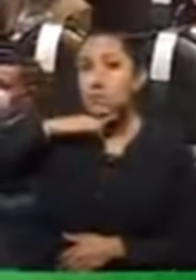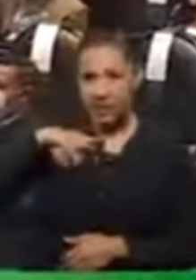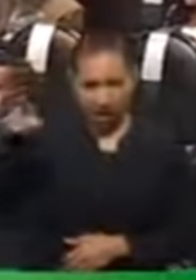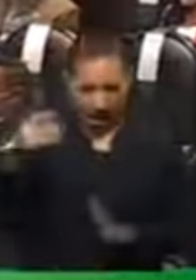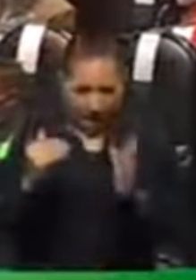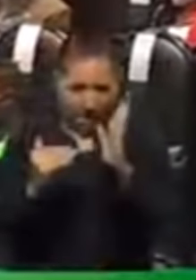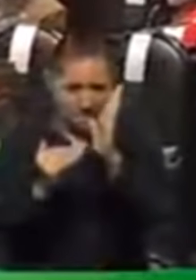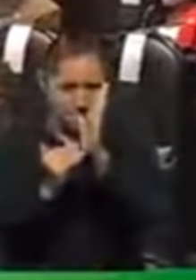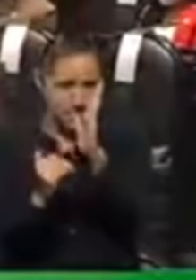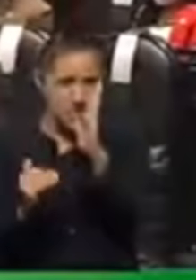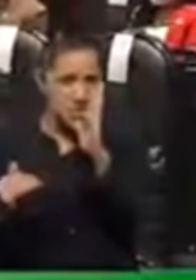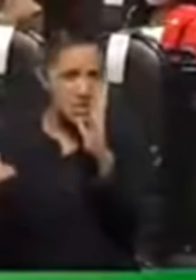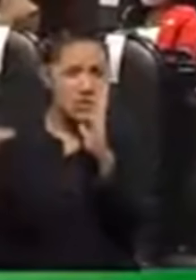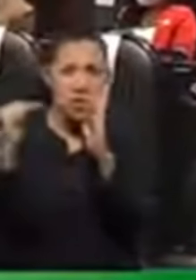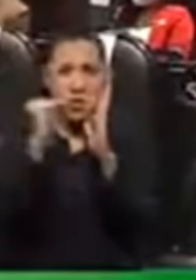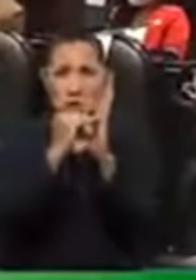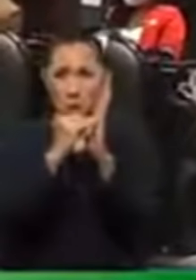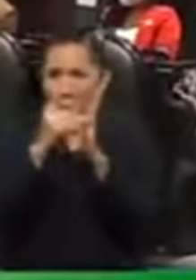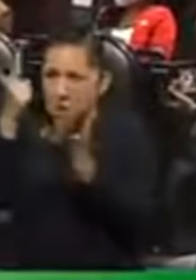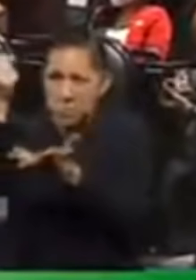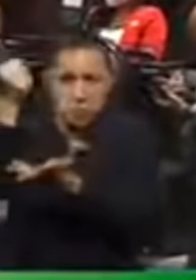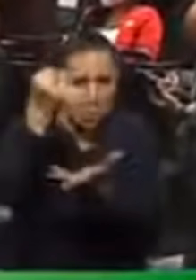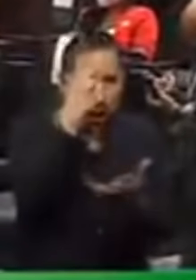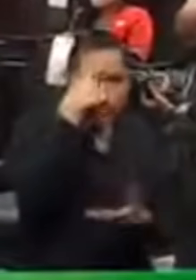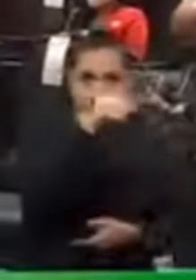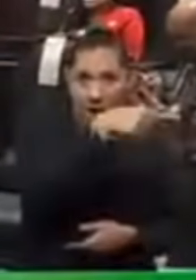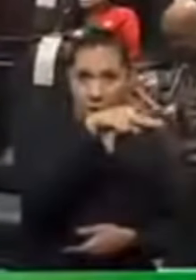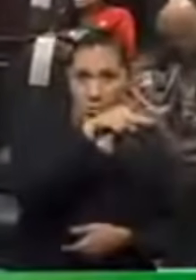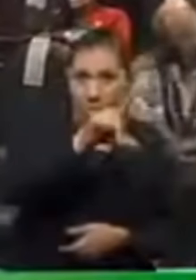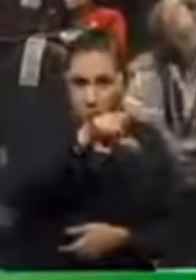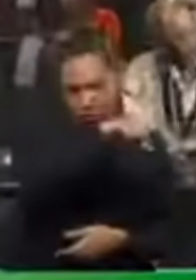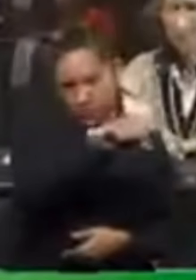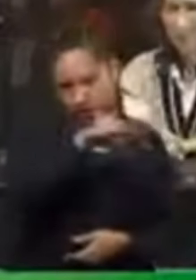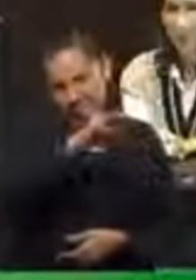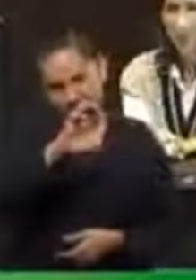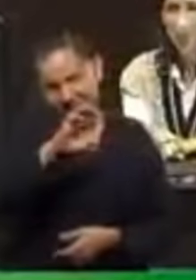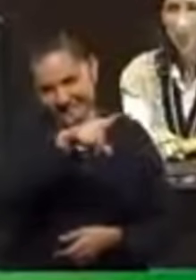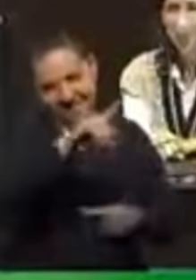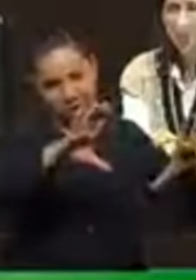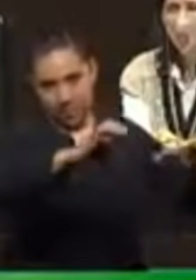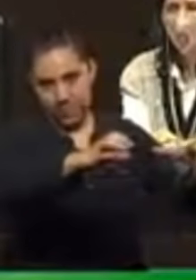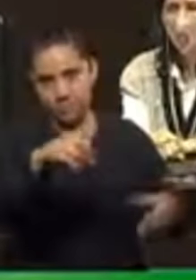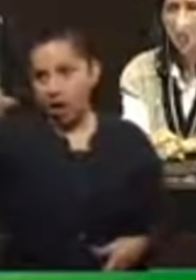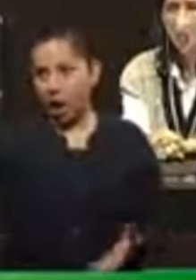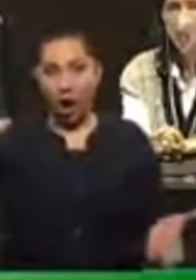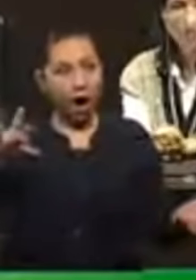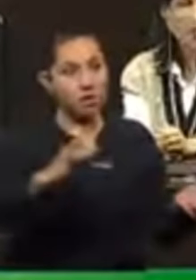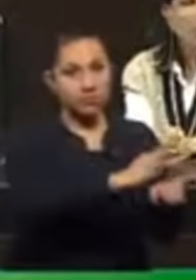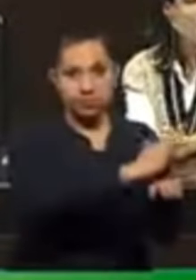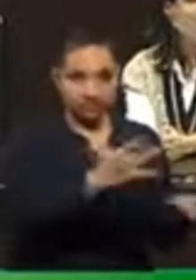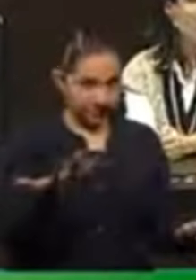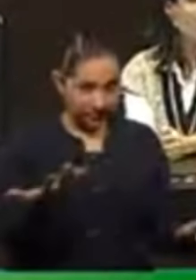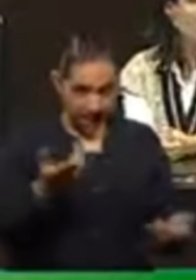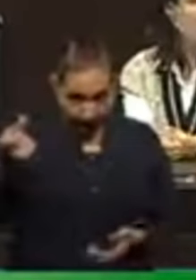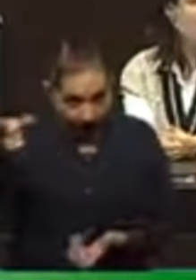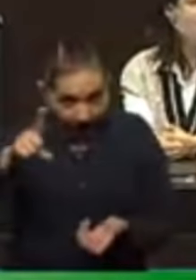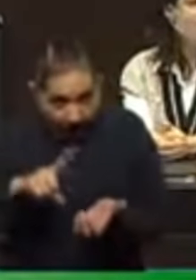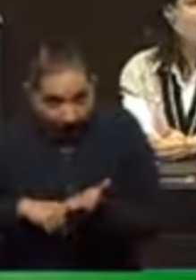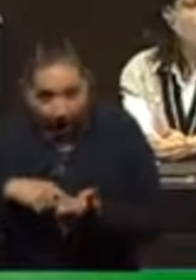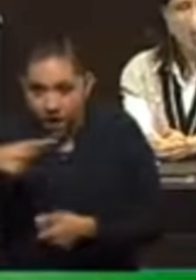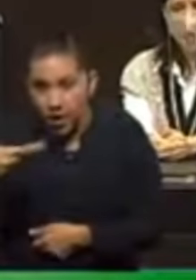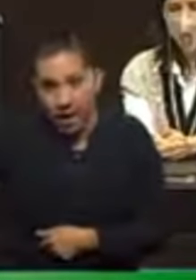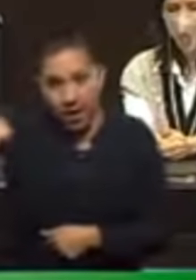atracar y embolsarse el gobierno de Nuevo León, de Movimiento Ciudadano. No vio las intervenciones majaderas de